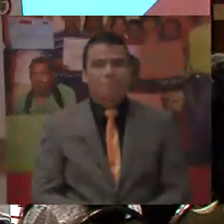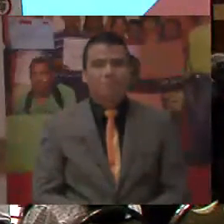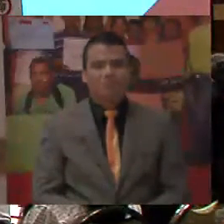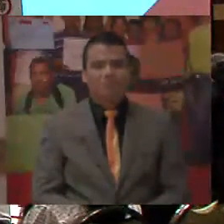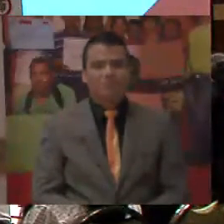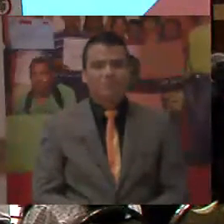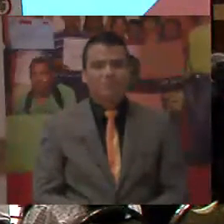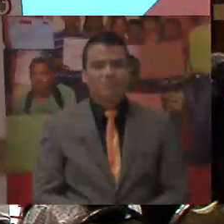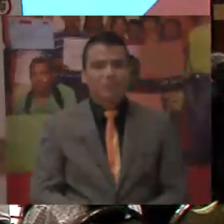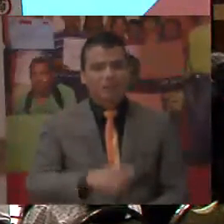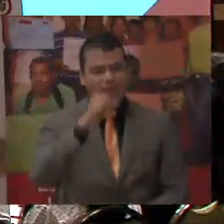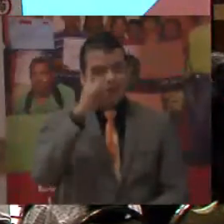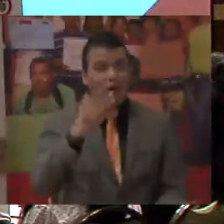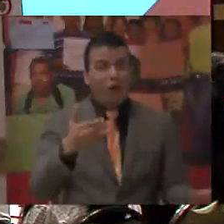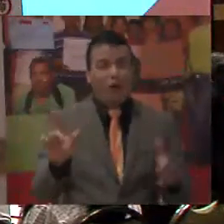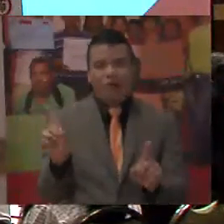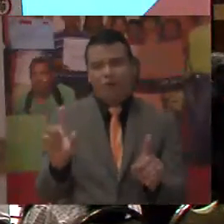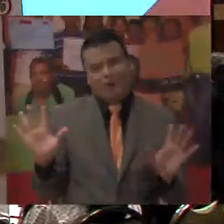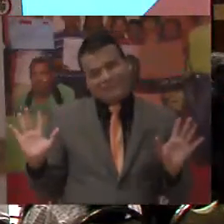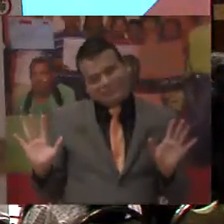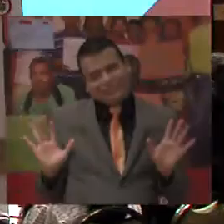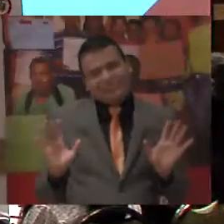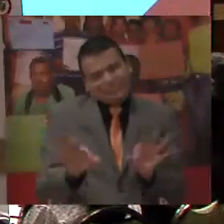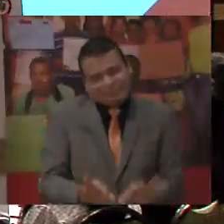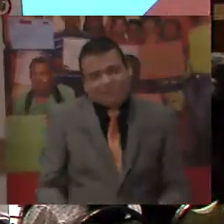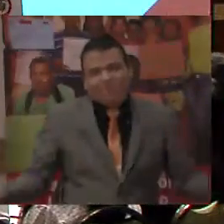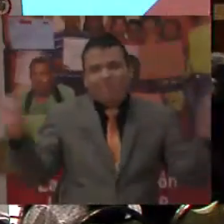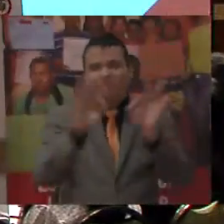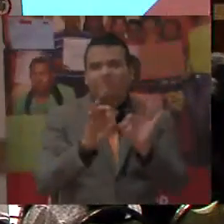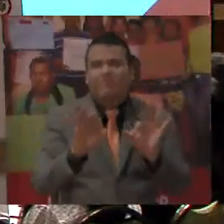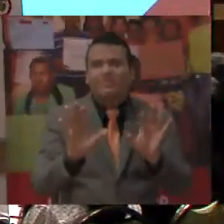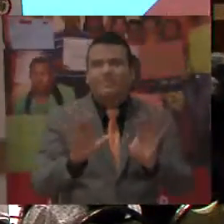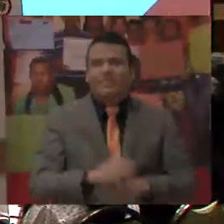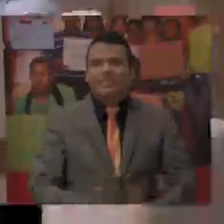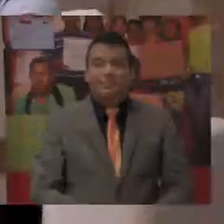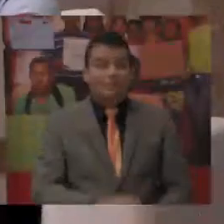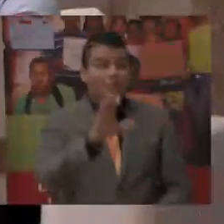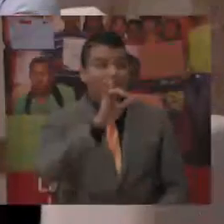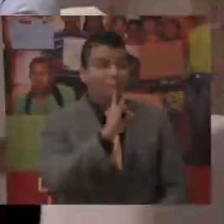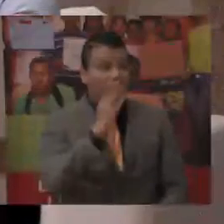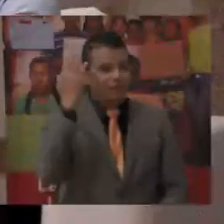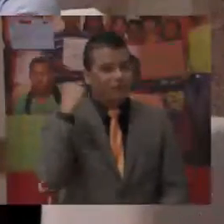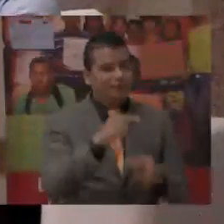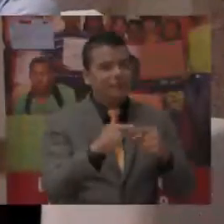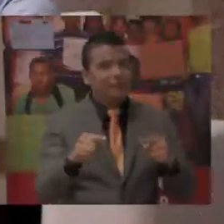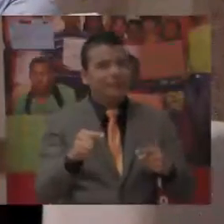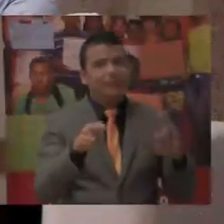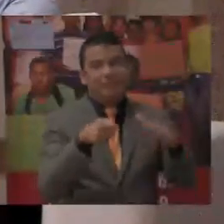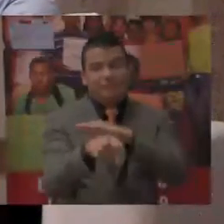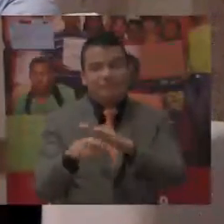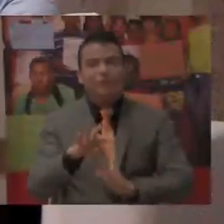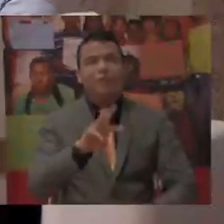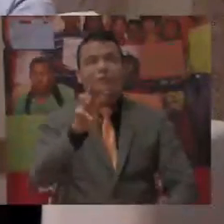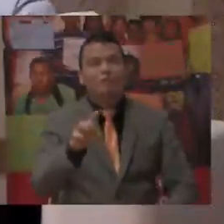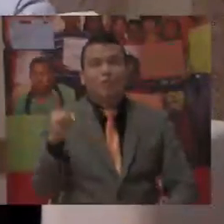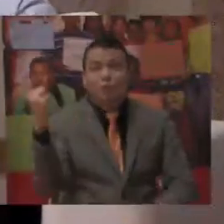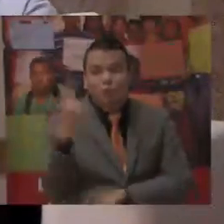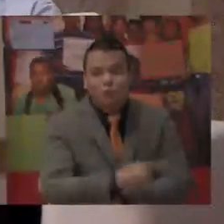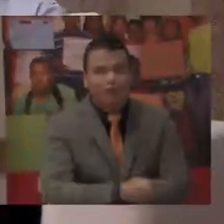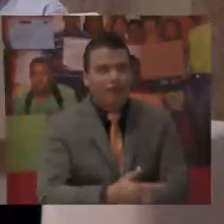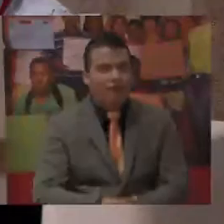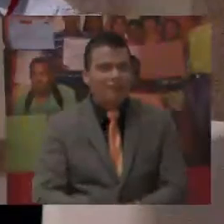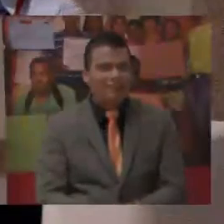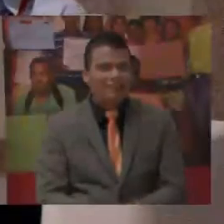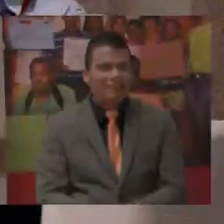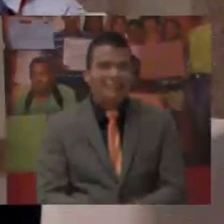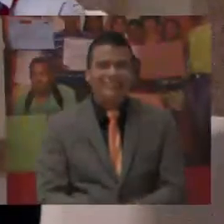a perder el hilo de lo importante. Lo importante... En Estados Unidos la semana pasada mataron 48 en una noche. Pero